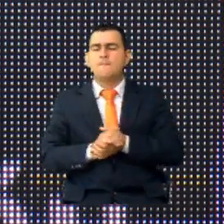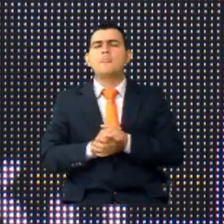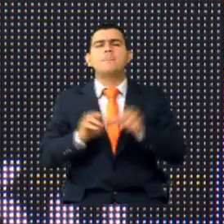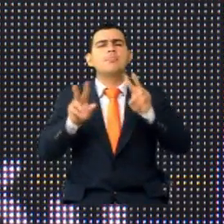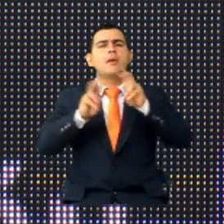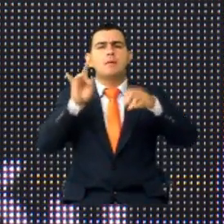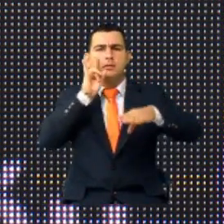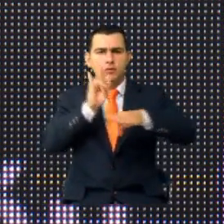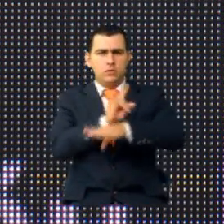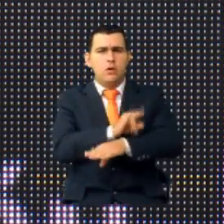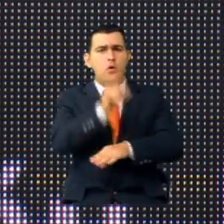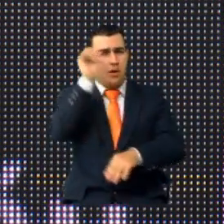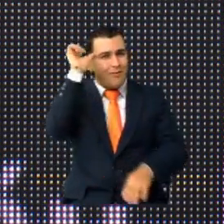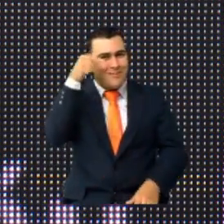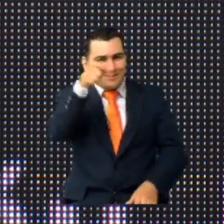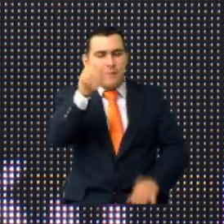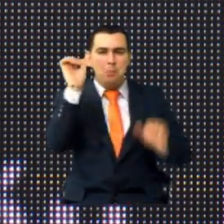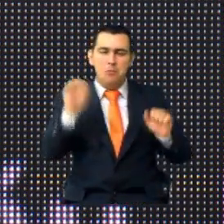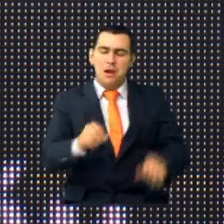a través de nuestra página web